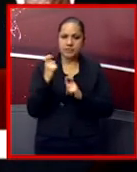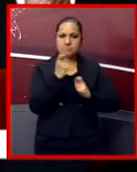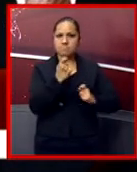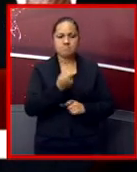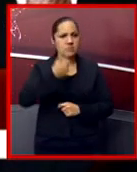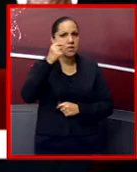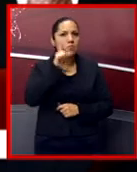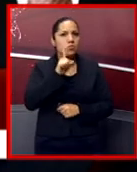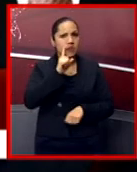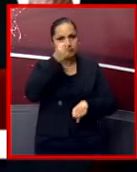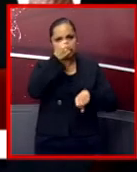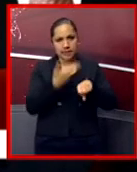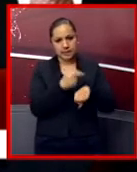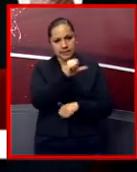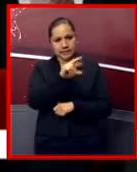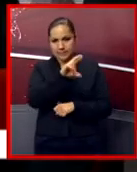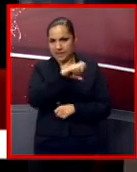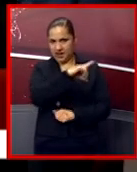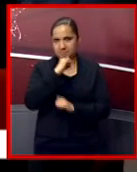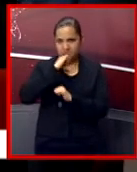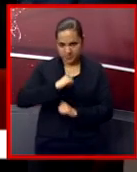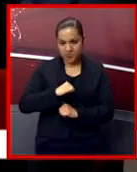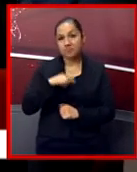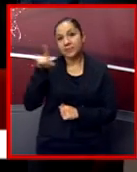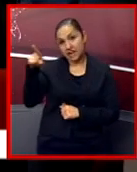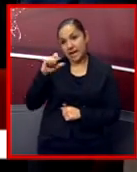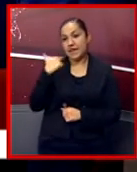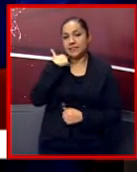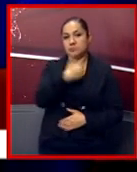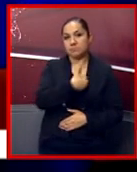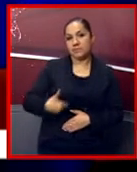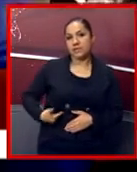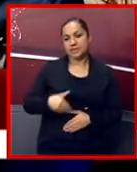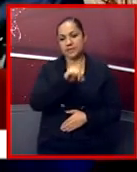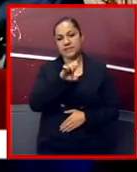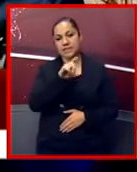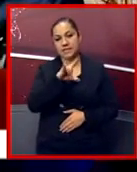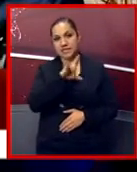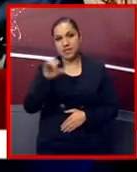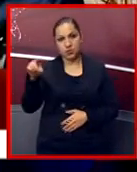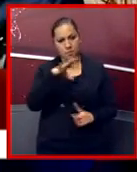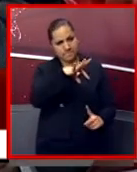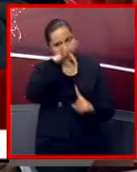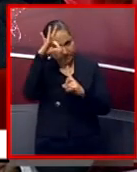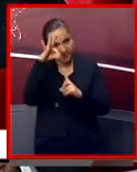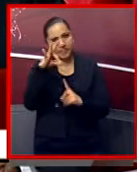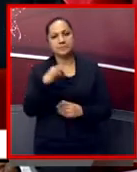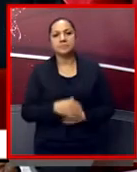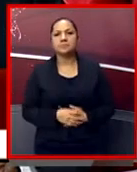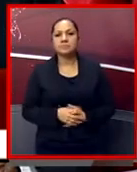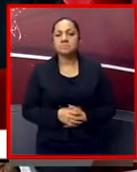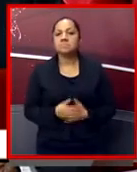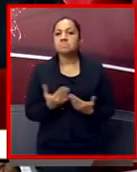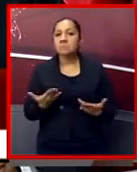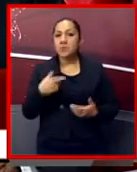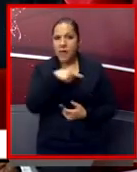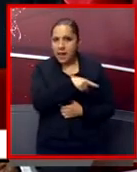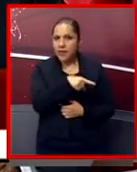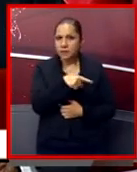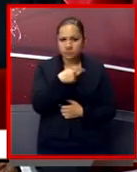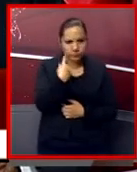Secretaría de Relaciones Exteriores por designación del expresidente Ernesto Zedillo. Reflexiva en su